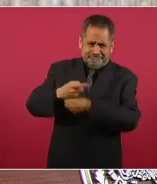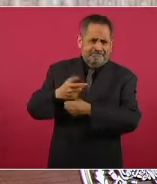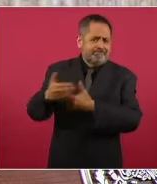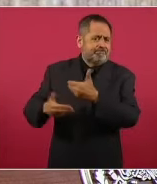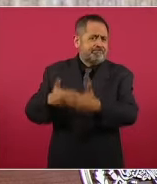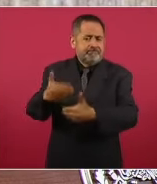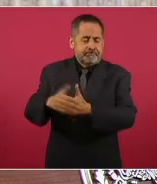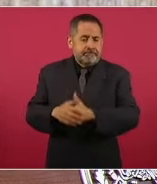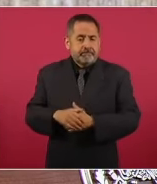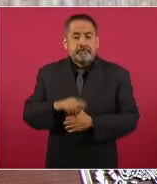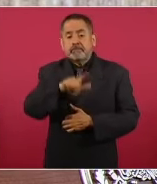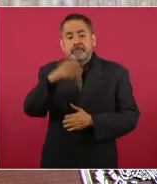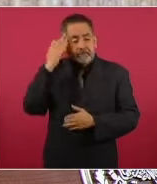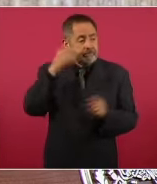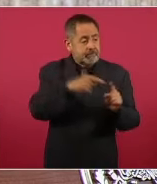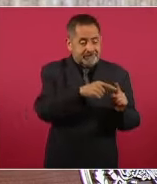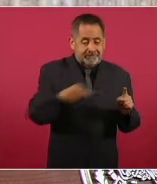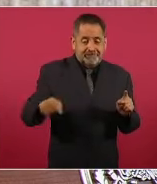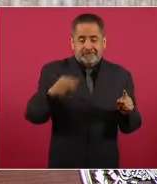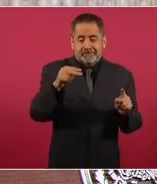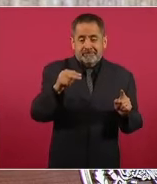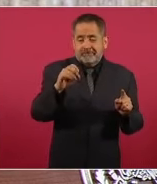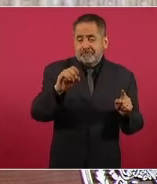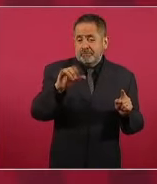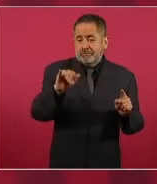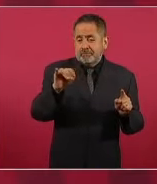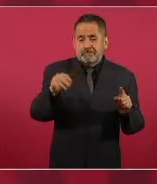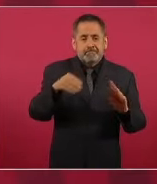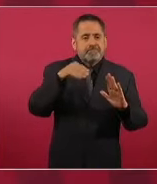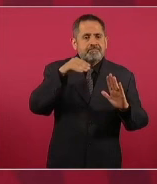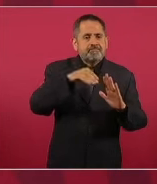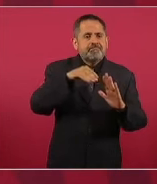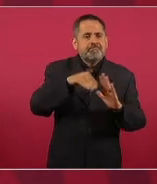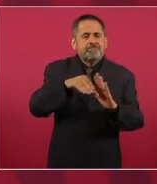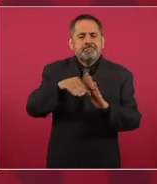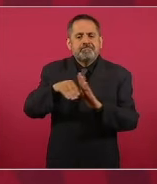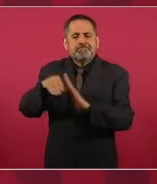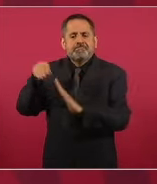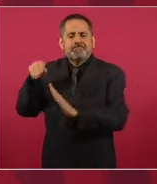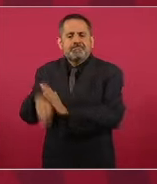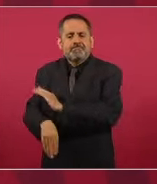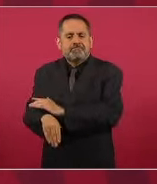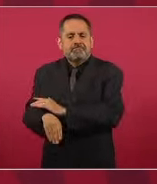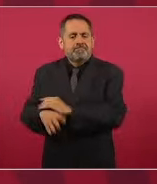Y en el periodo neoliberal acabaron con la petroquímica.